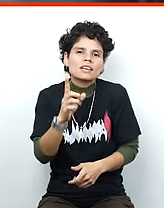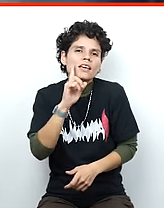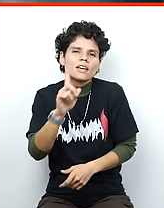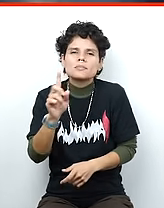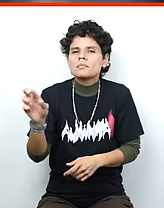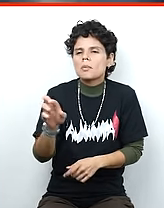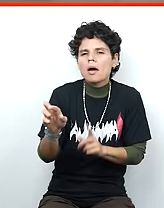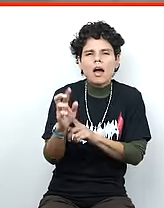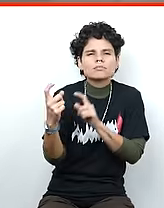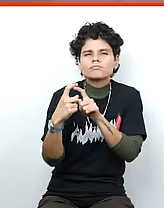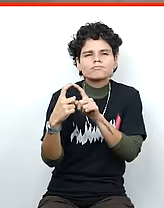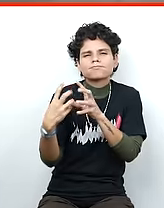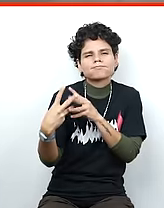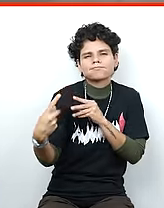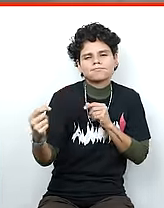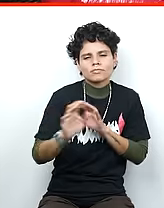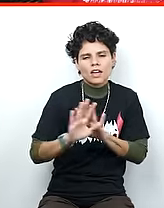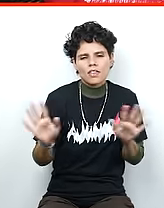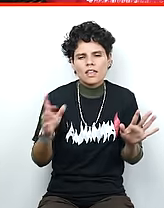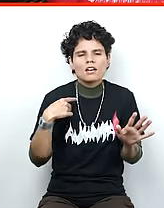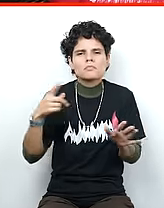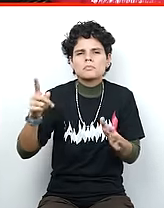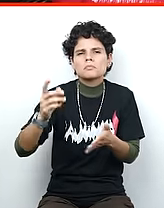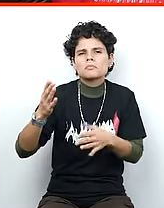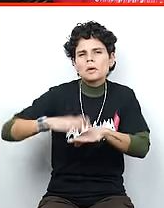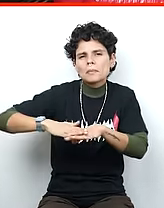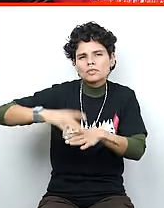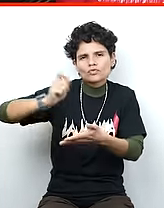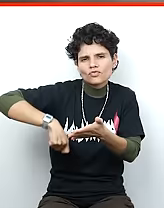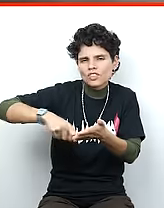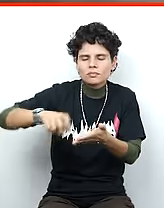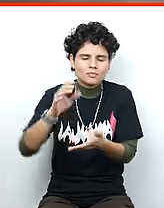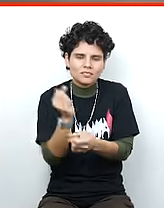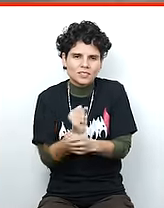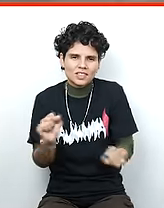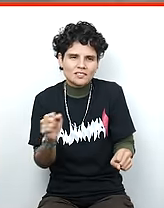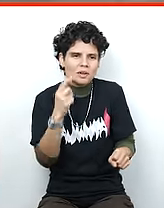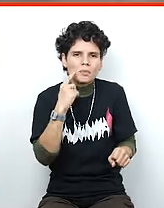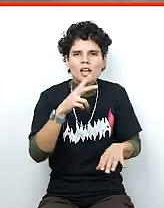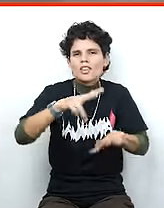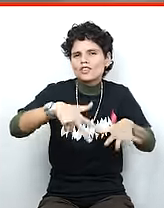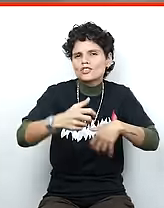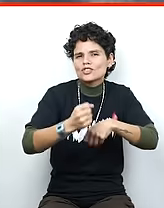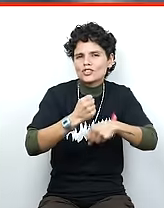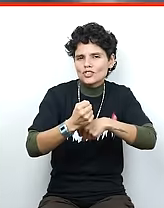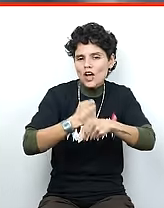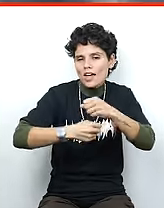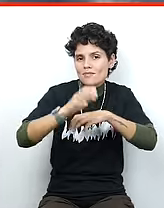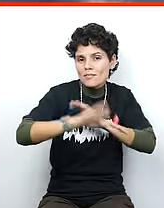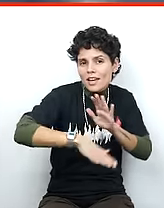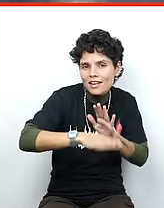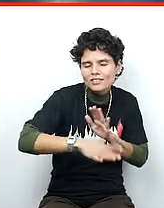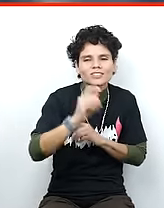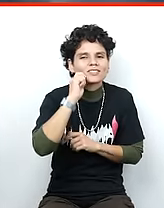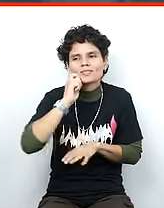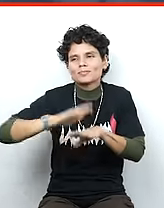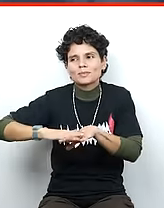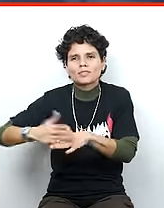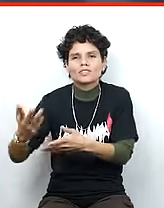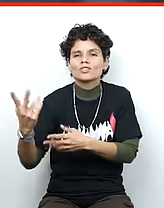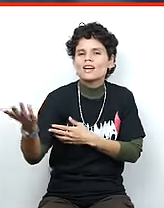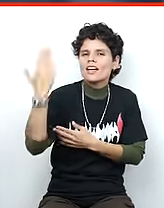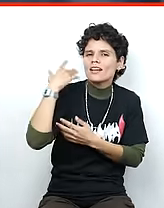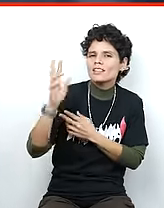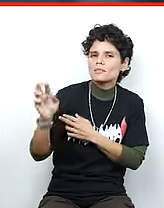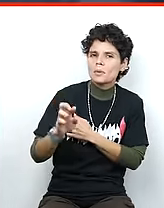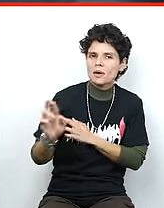ese entonces, o entonces no iba a tener su firma para que, claro, me dejara irme. Ahí necesitáis un permiso notarial. Sí, yo con mi papá no teníamos